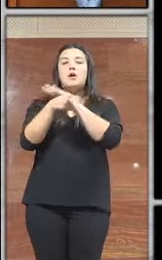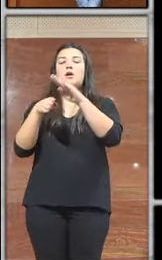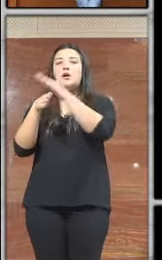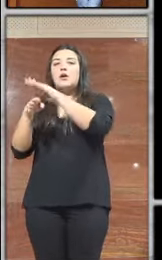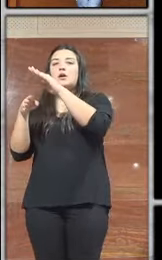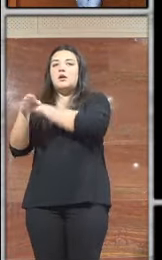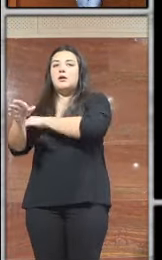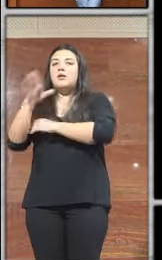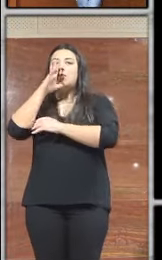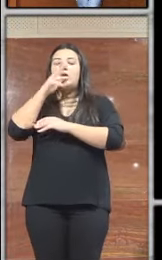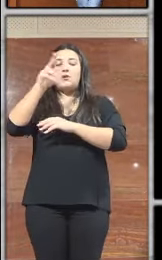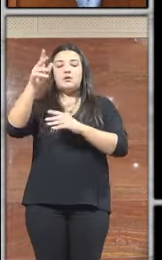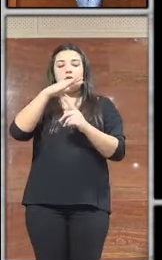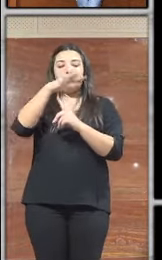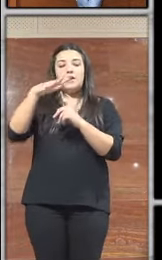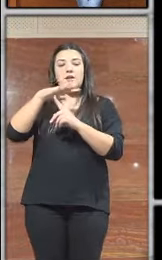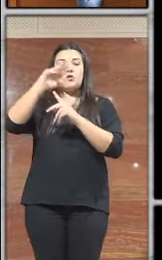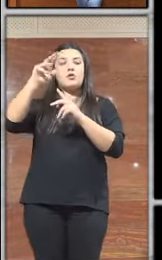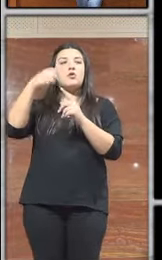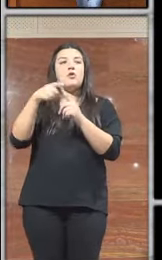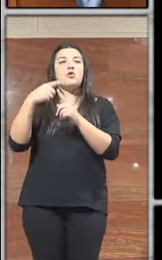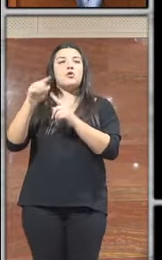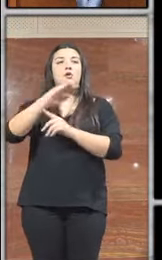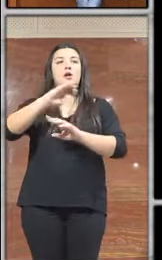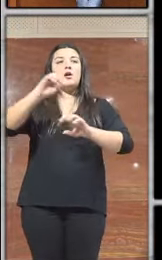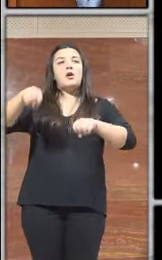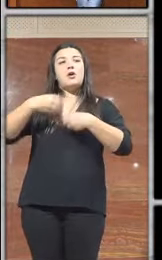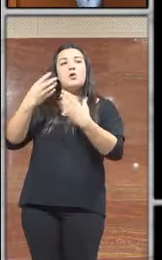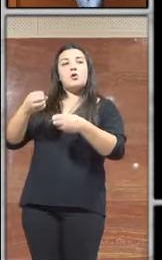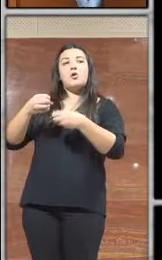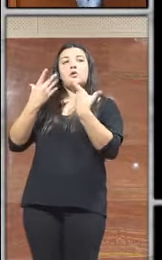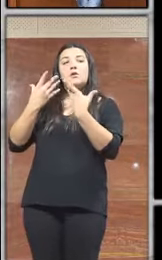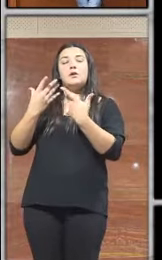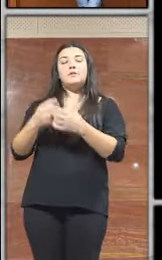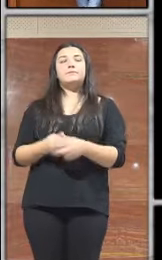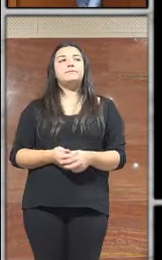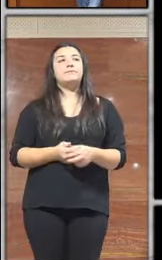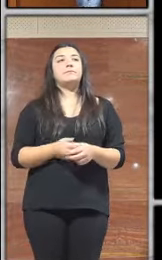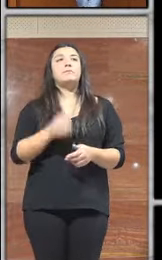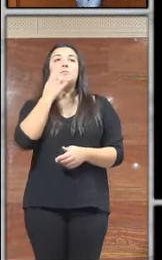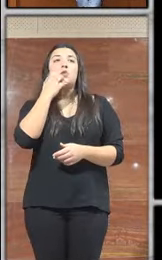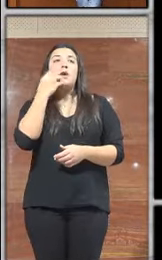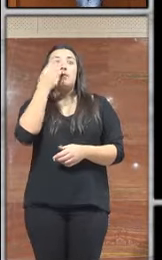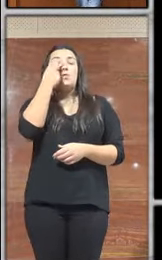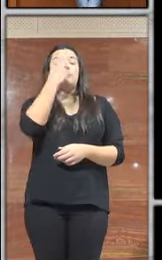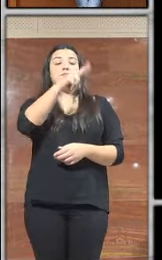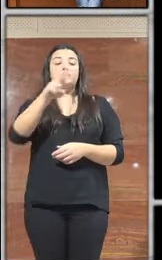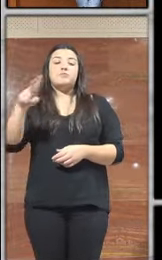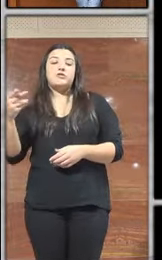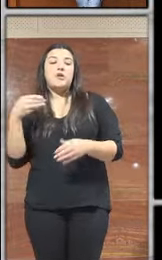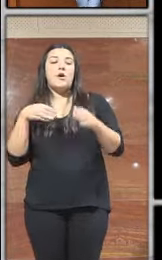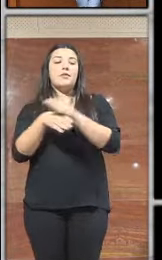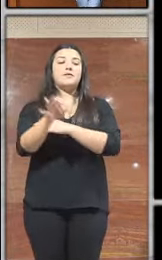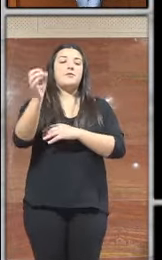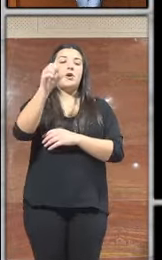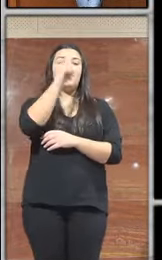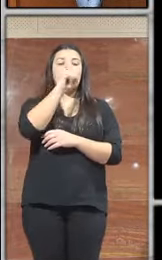claves espaciales, nos puede permitir a lo mejor hacer accesible un museo o hacer accesible una exposición, o hacer accesible un concierto de música, ¿no?